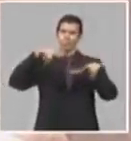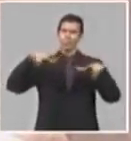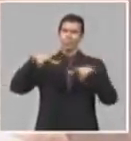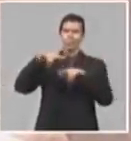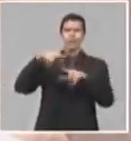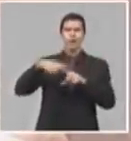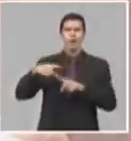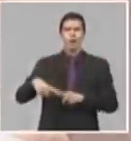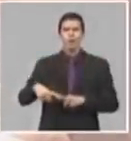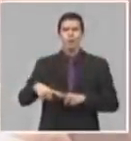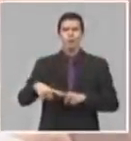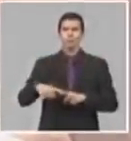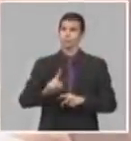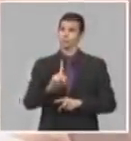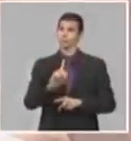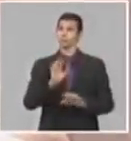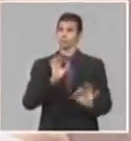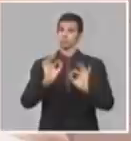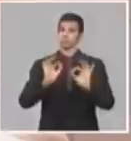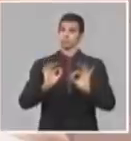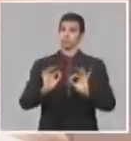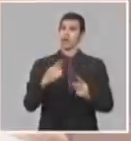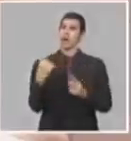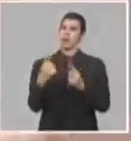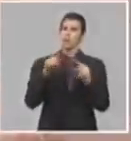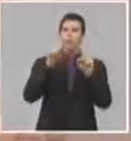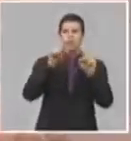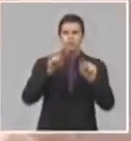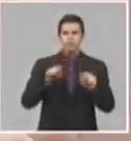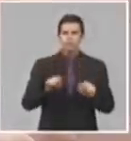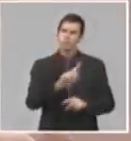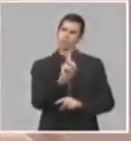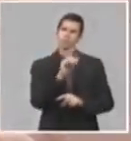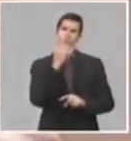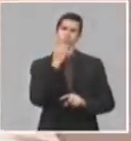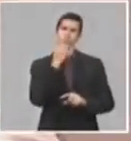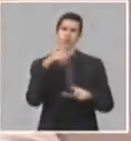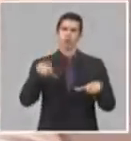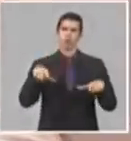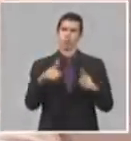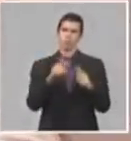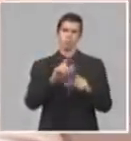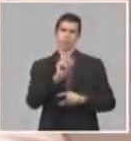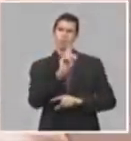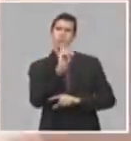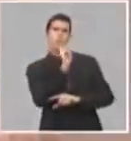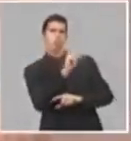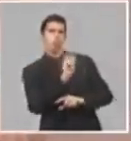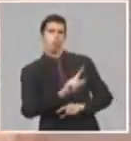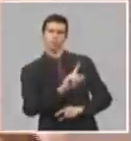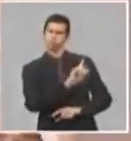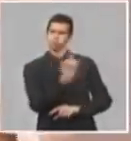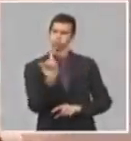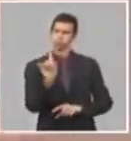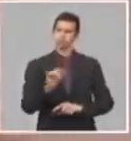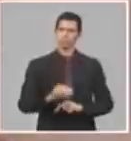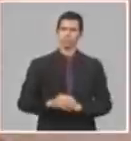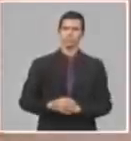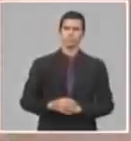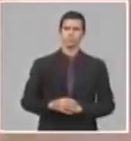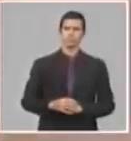que hay políticas o regulaciones especiales que restringen su importación, y bueno, eso no estaría, pero todo lo